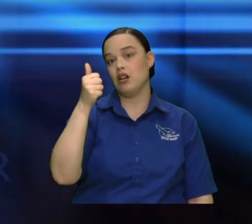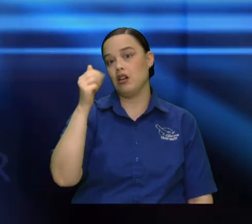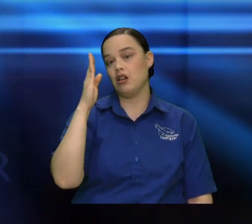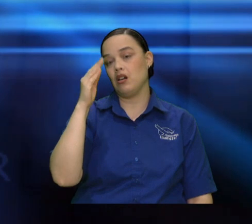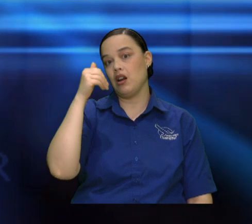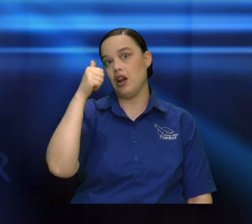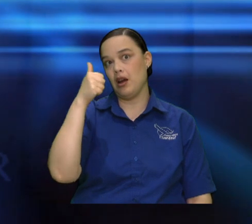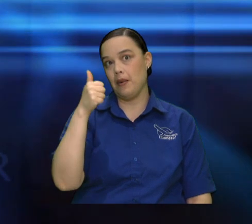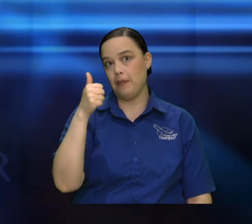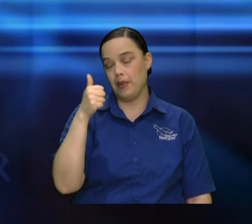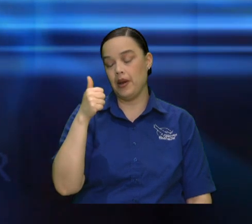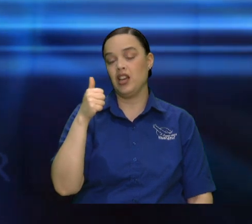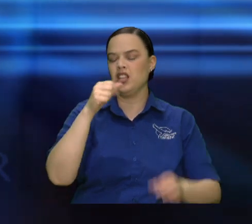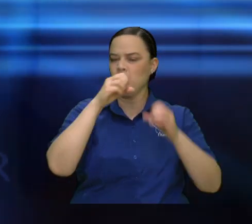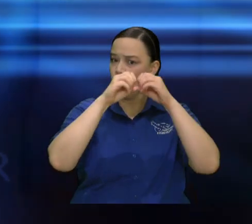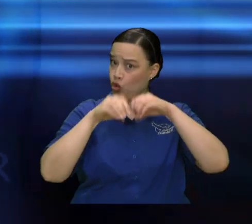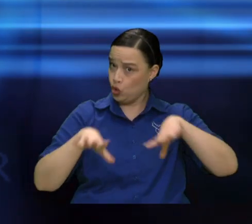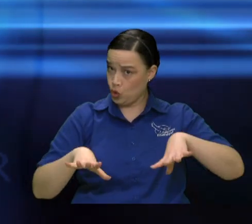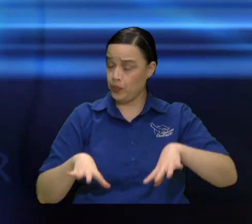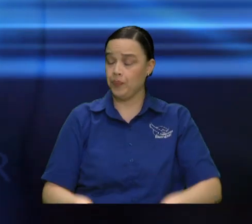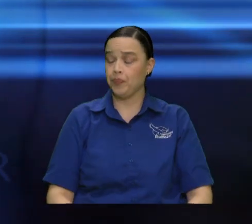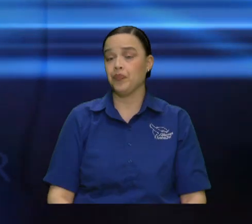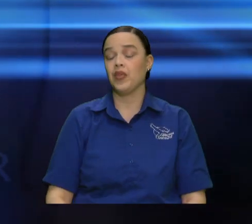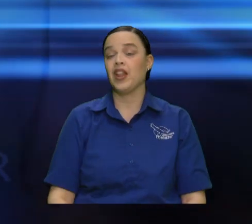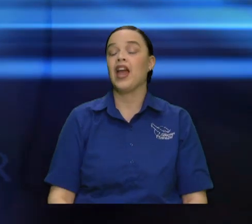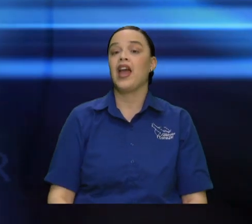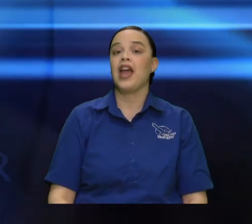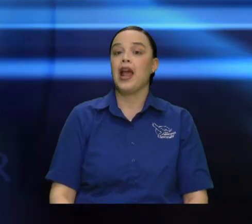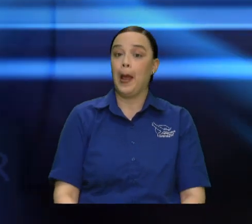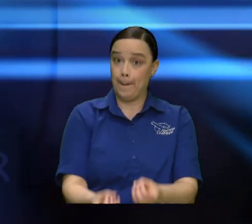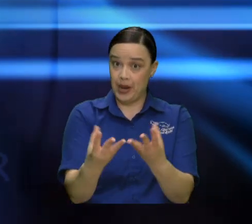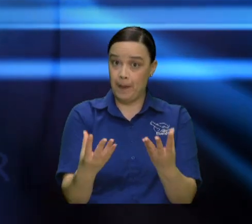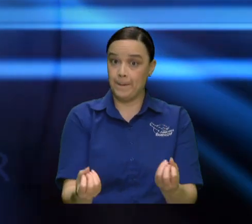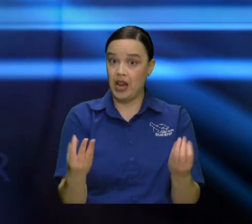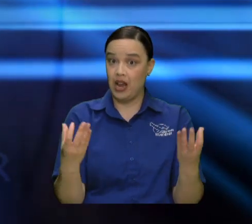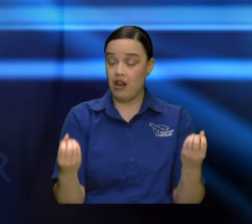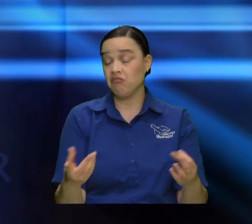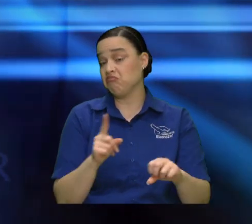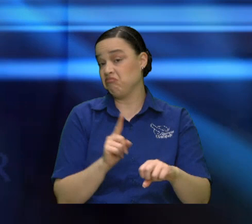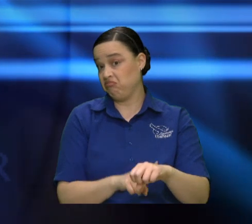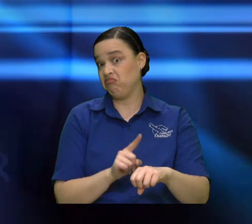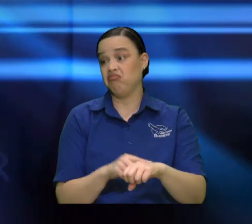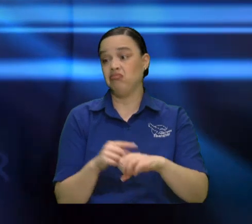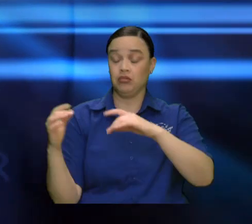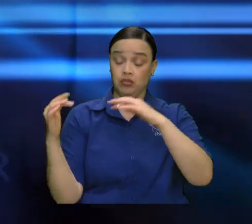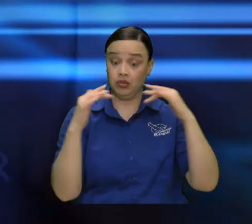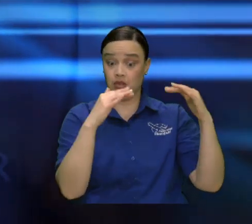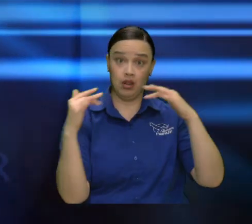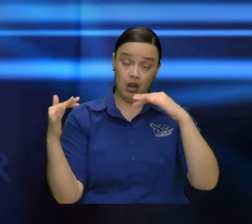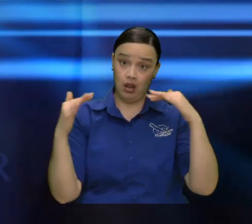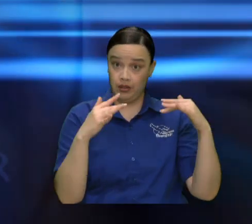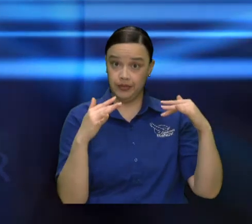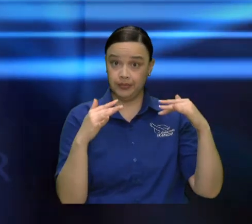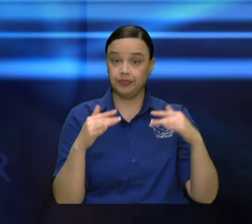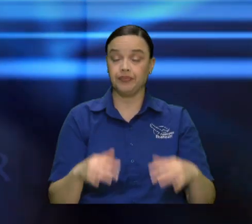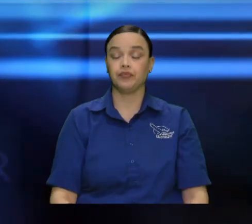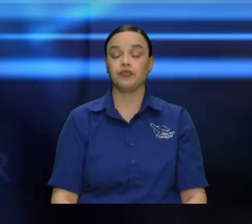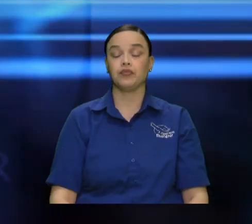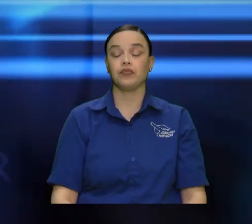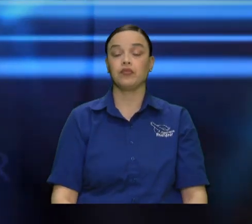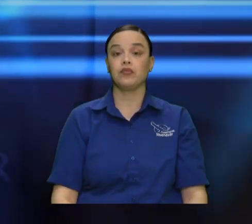primavera es un tiempo de guerra amén estamos en ese entendido cuando usted ve ahí la